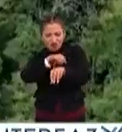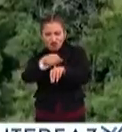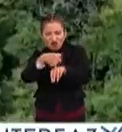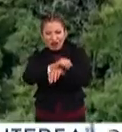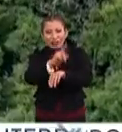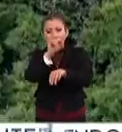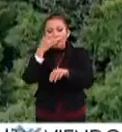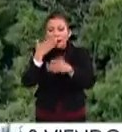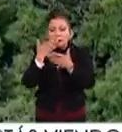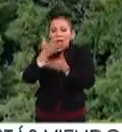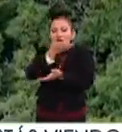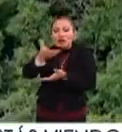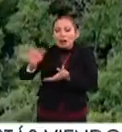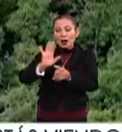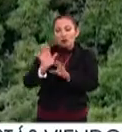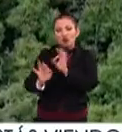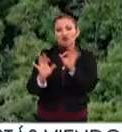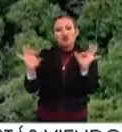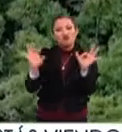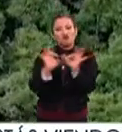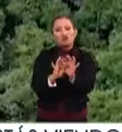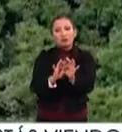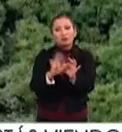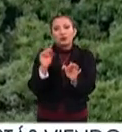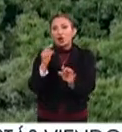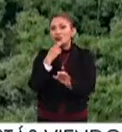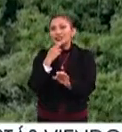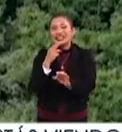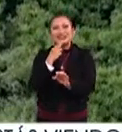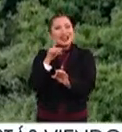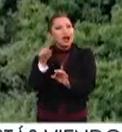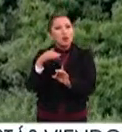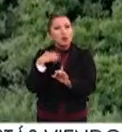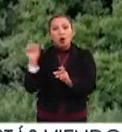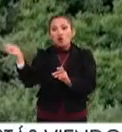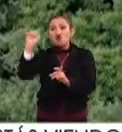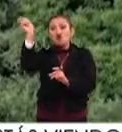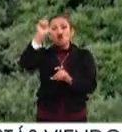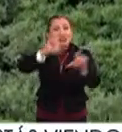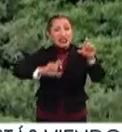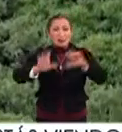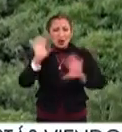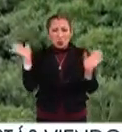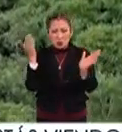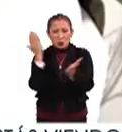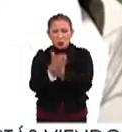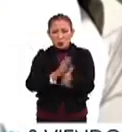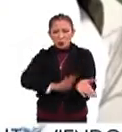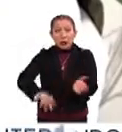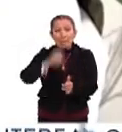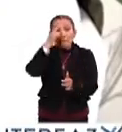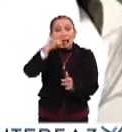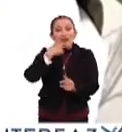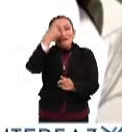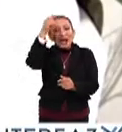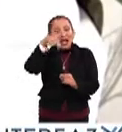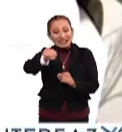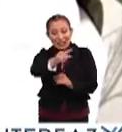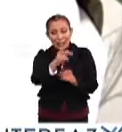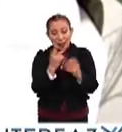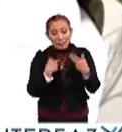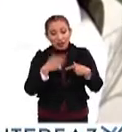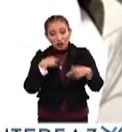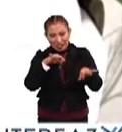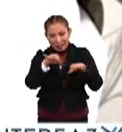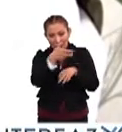manera amigable con el medio ambiente. No utilizar lo que es el uso de productos químicos, pero también para facilitarle al